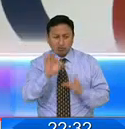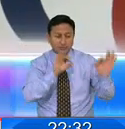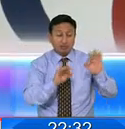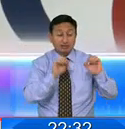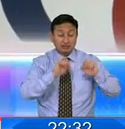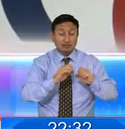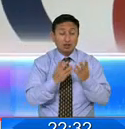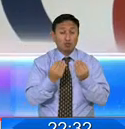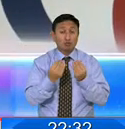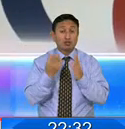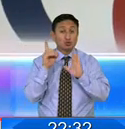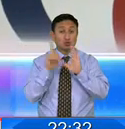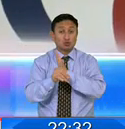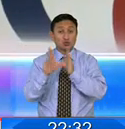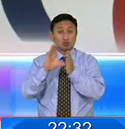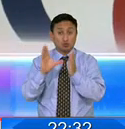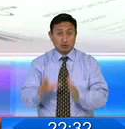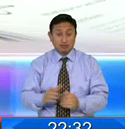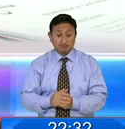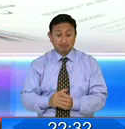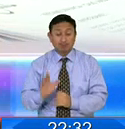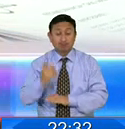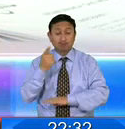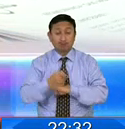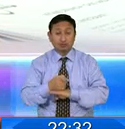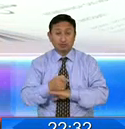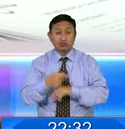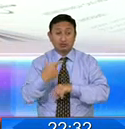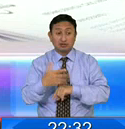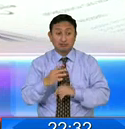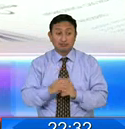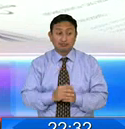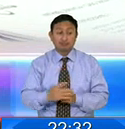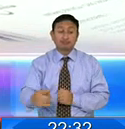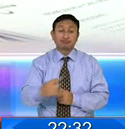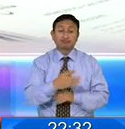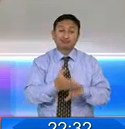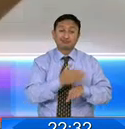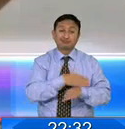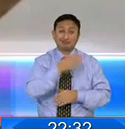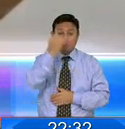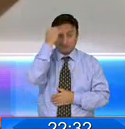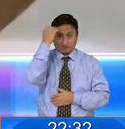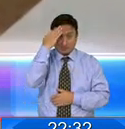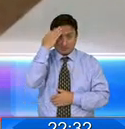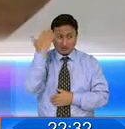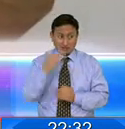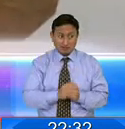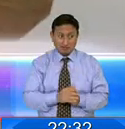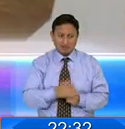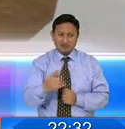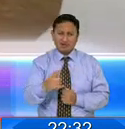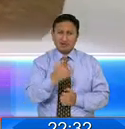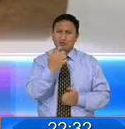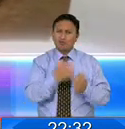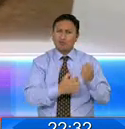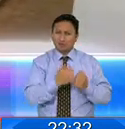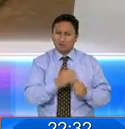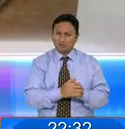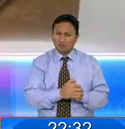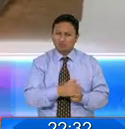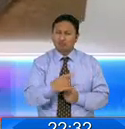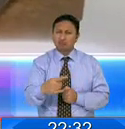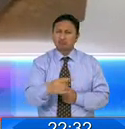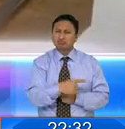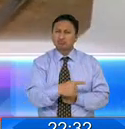denuncias ciudadanas. La disposición fue ordenada después de que se conocieran presuntas irregularidades en el